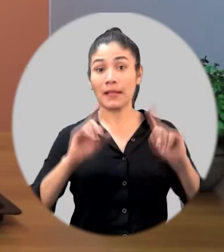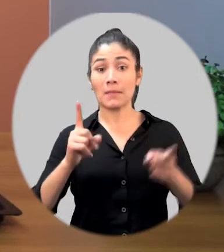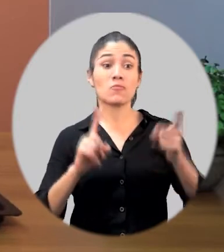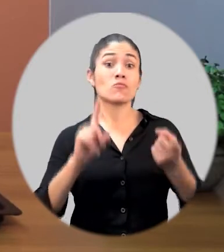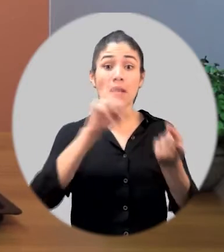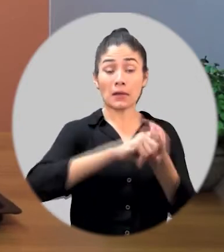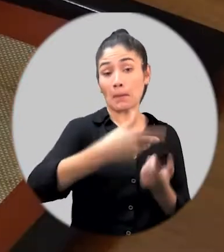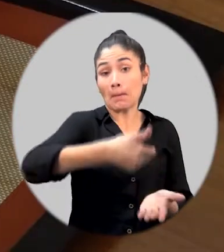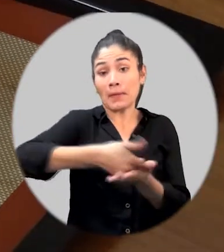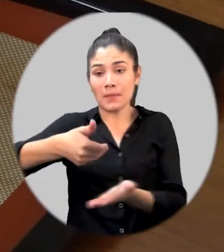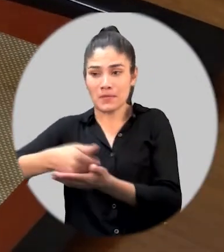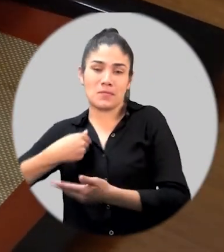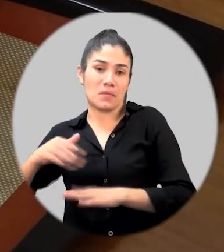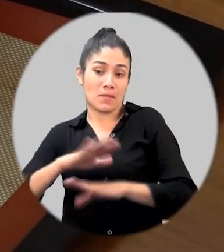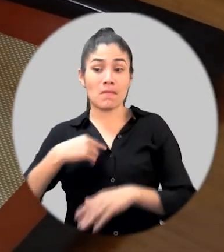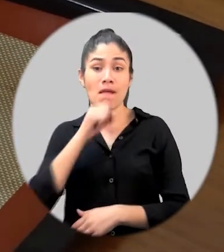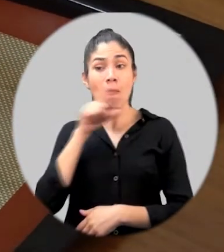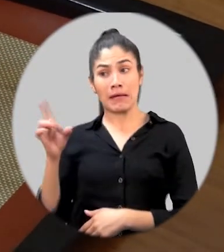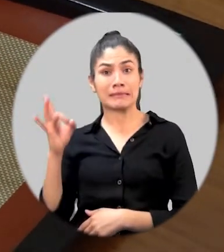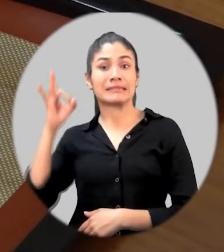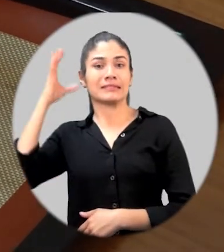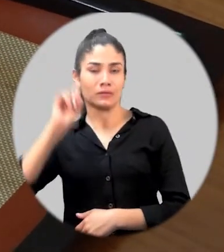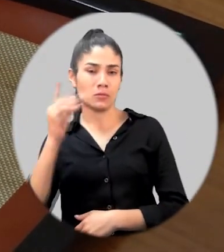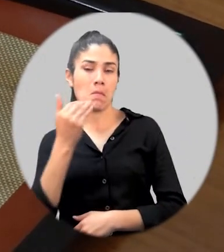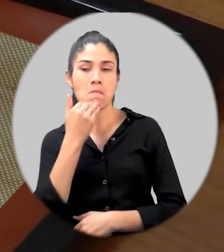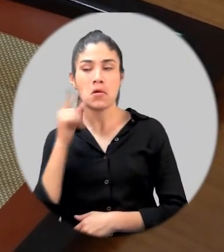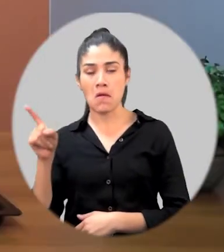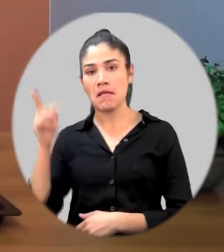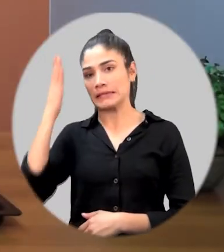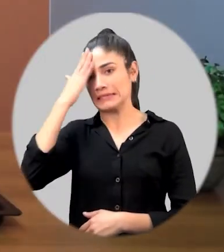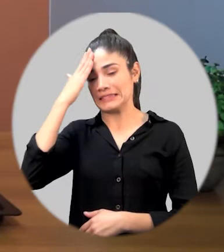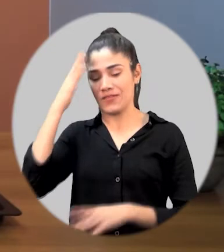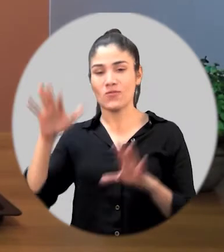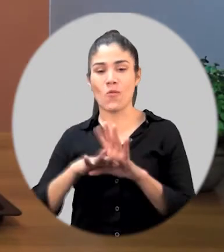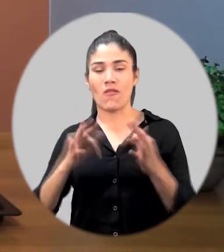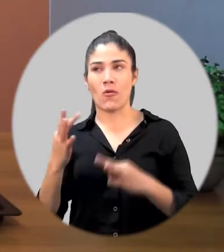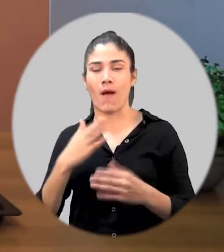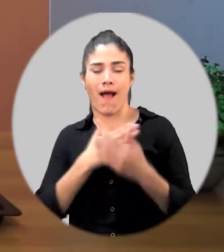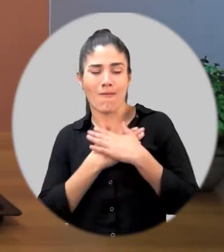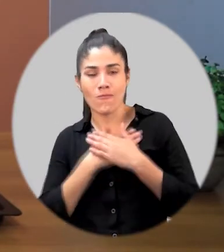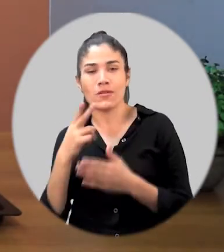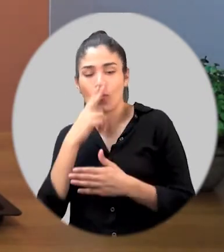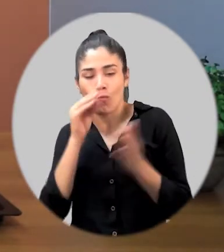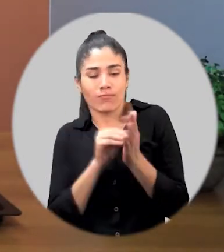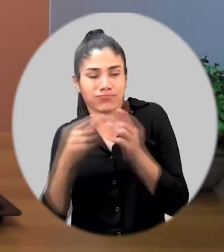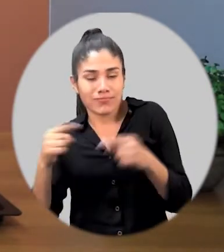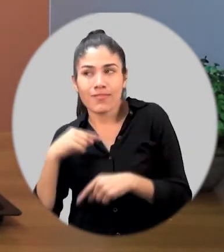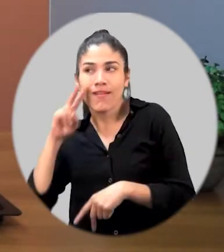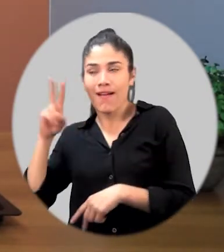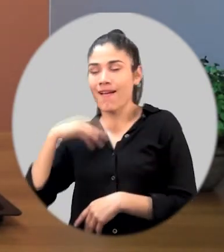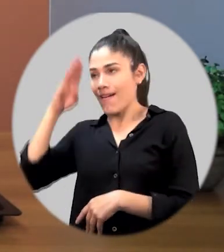inclusive para casamientos. Mi abuela no era pastelera, pero sí era pastelera de corazón, digamos. Y ella fue la que